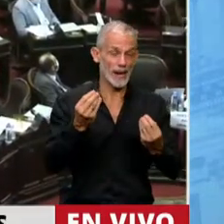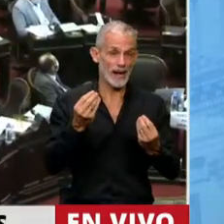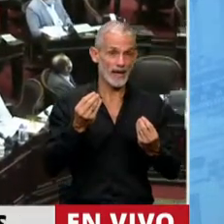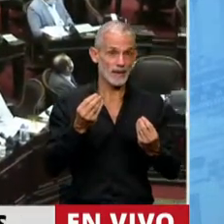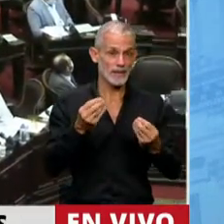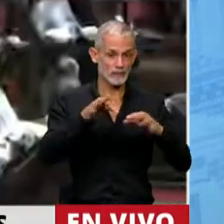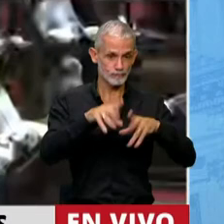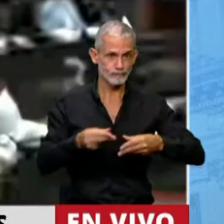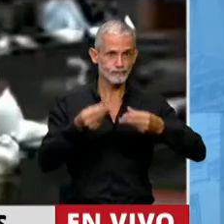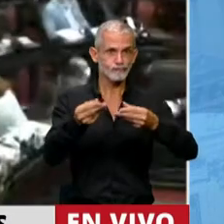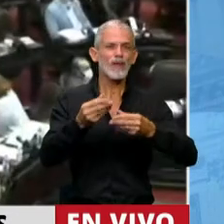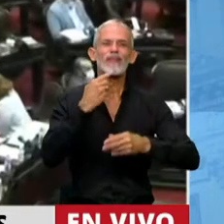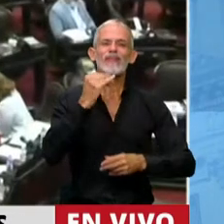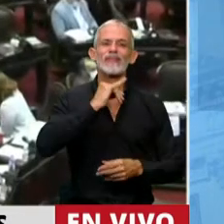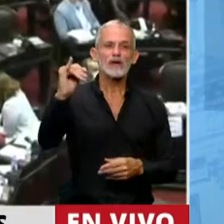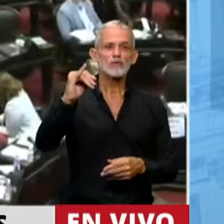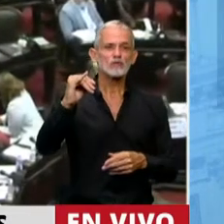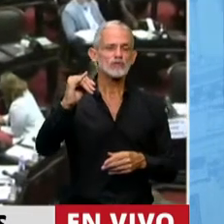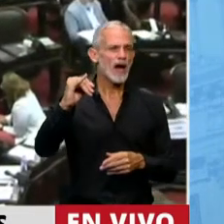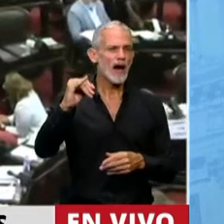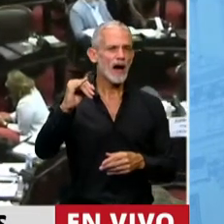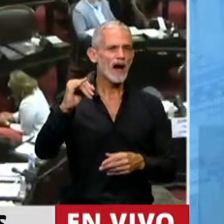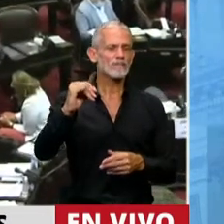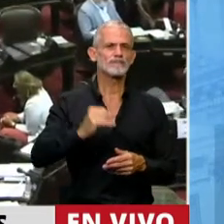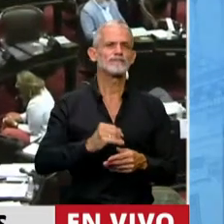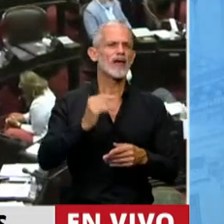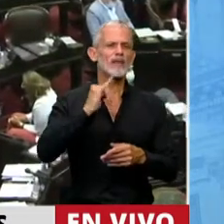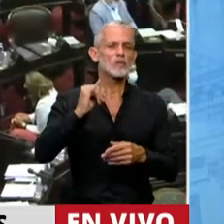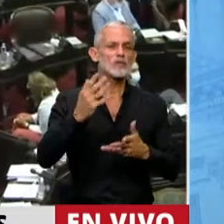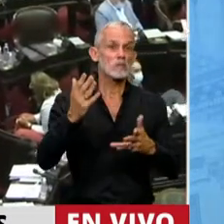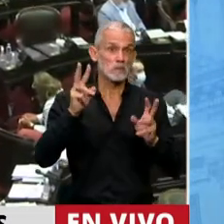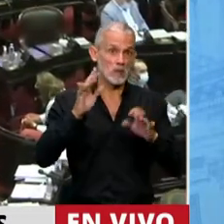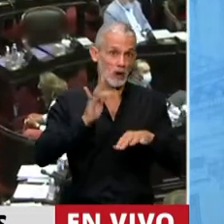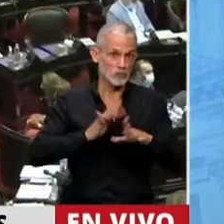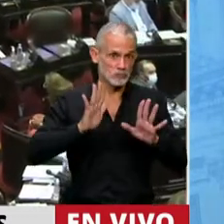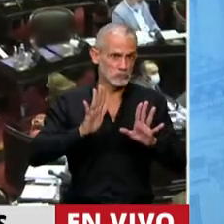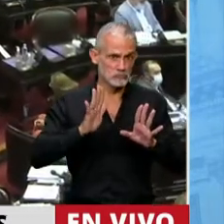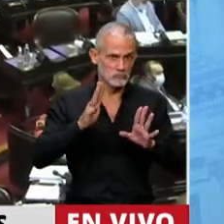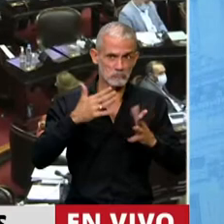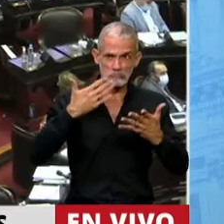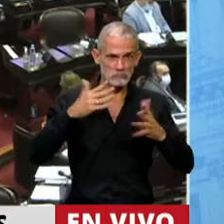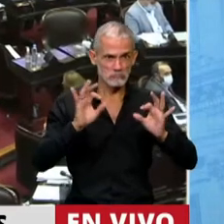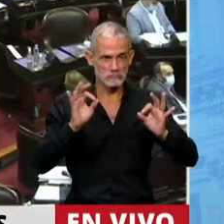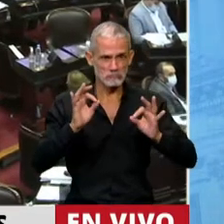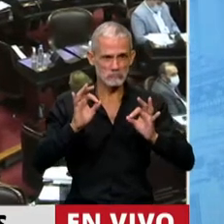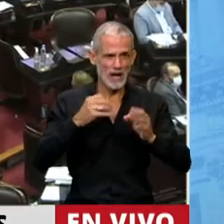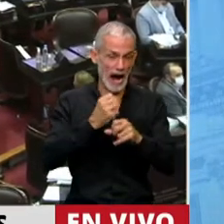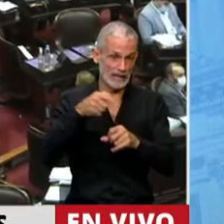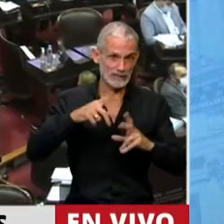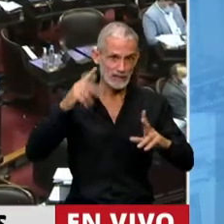elevar nuestra denuncia, tema que no se tocó hasta ahora en esta Cámara,